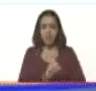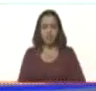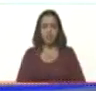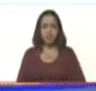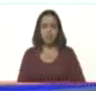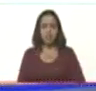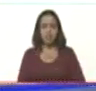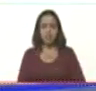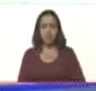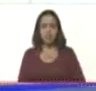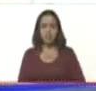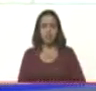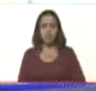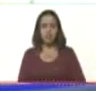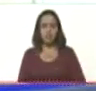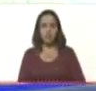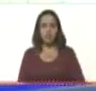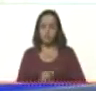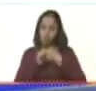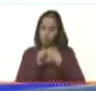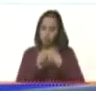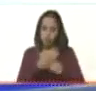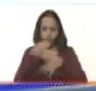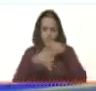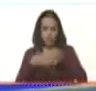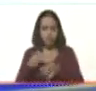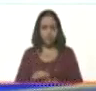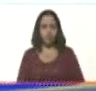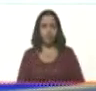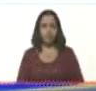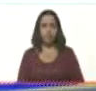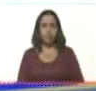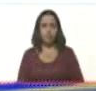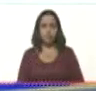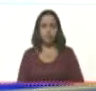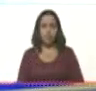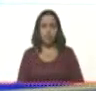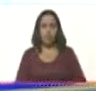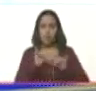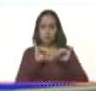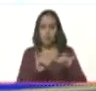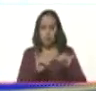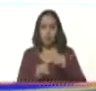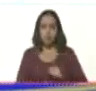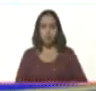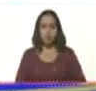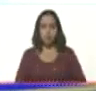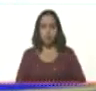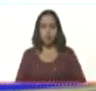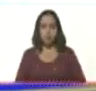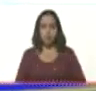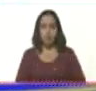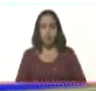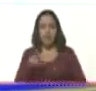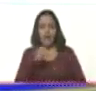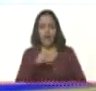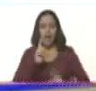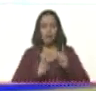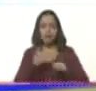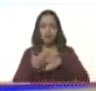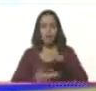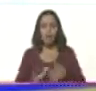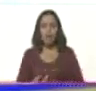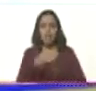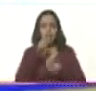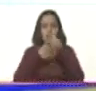779.530. Continúa. De esos, presidente, de esos casos que están en las áreas de alimentación,